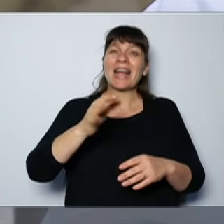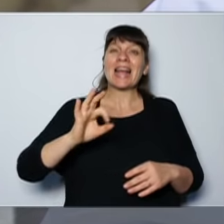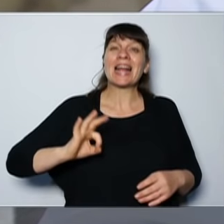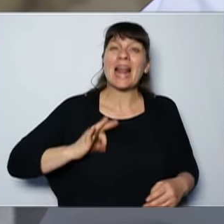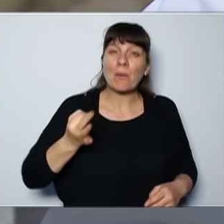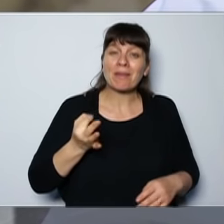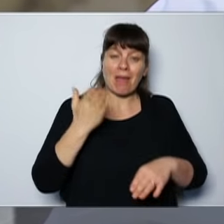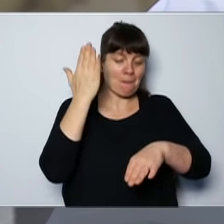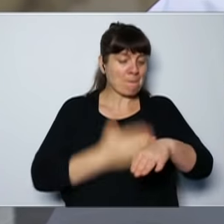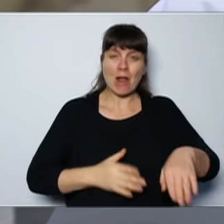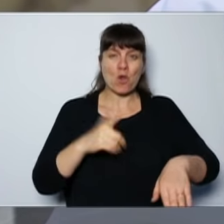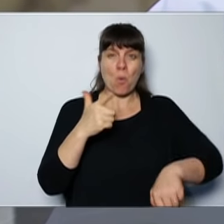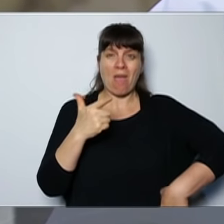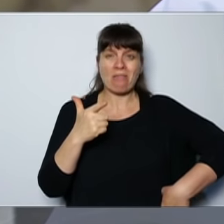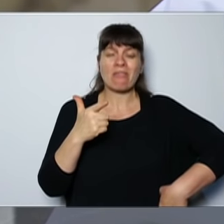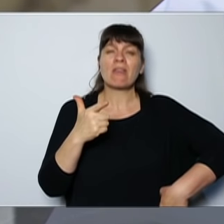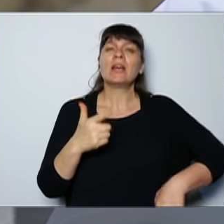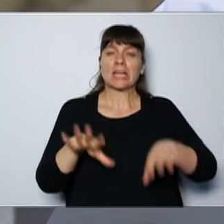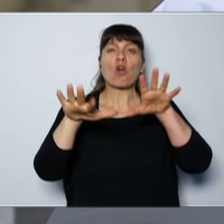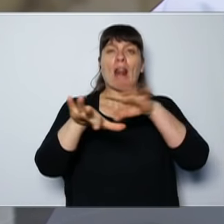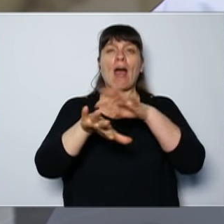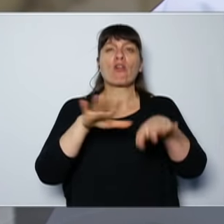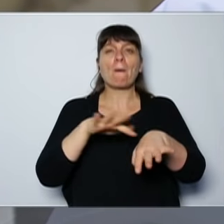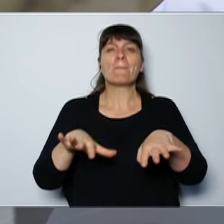la vida manco, que ir con tus